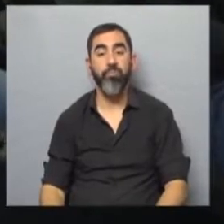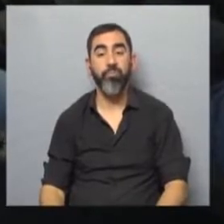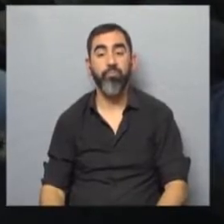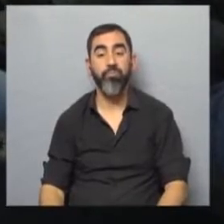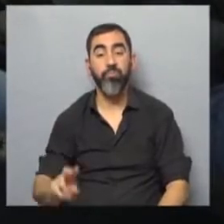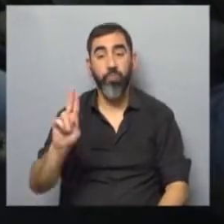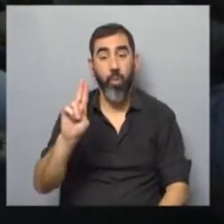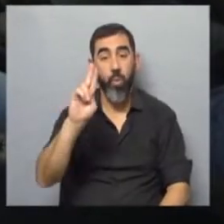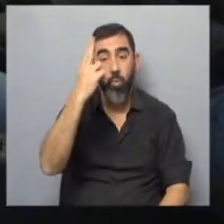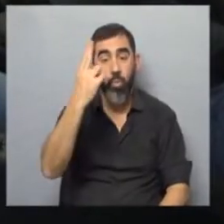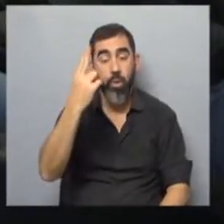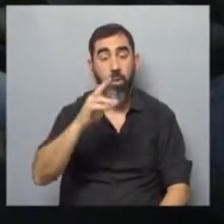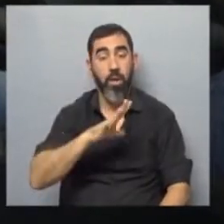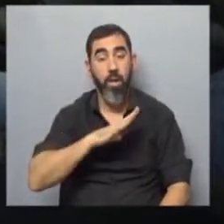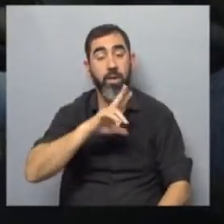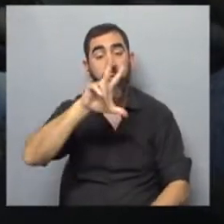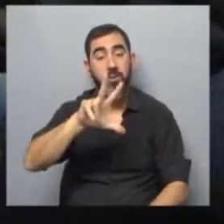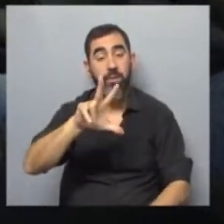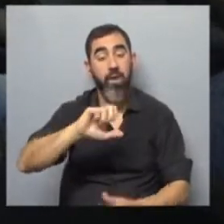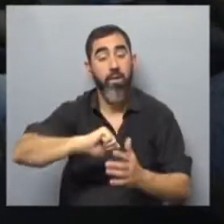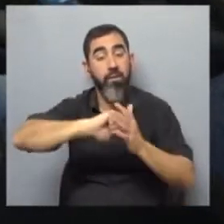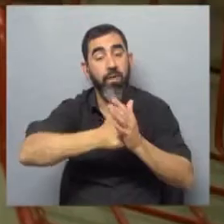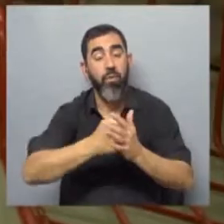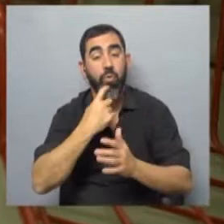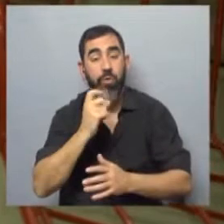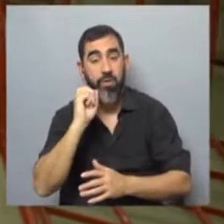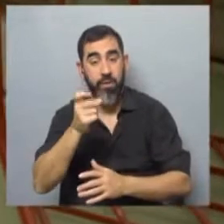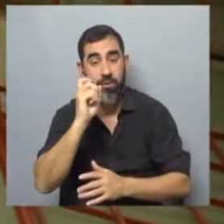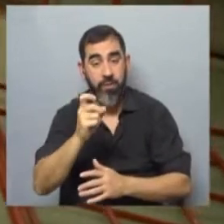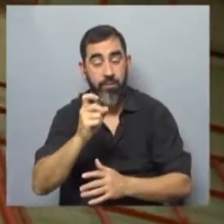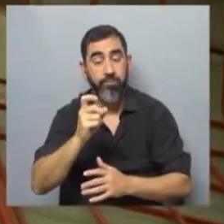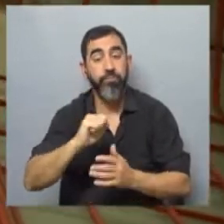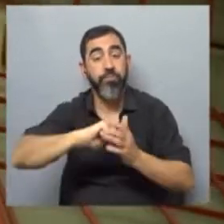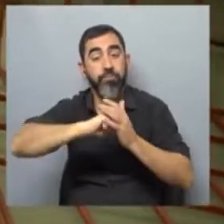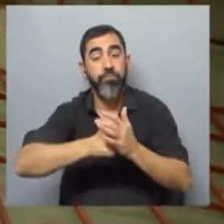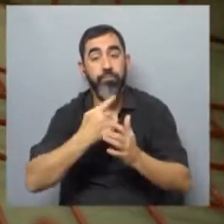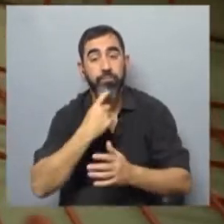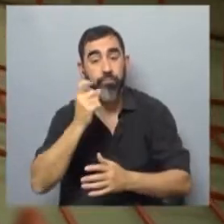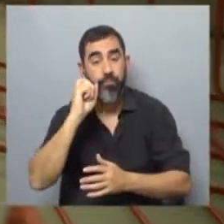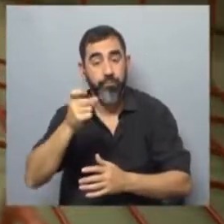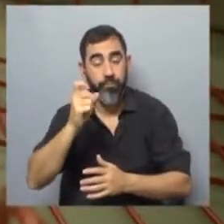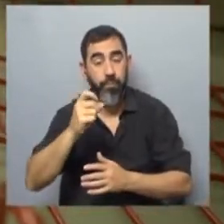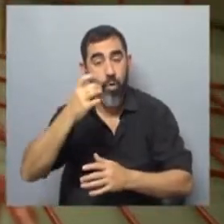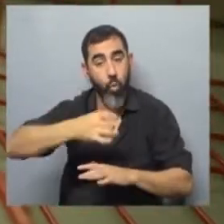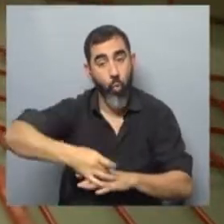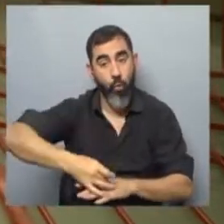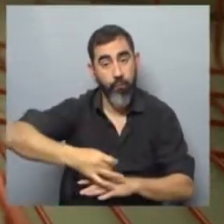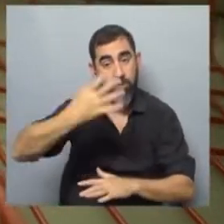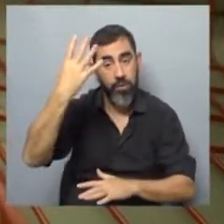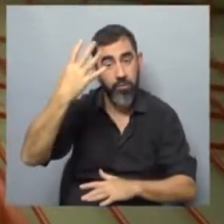En Uruguay hay 3 tipos de bancos de sangre. Bancos de sangre